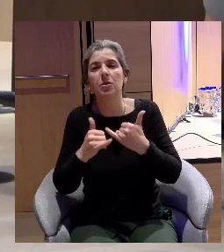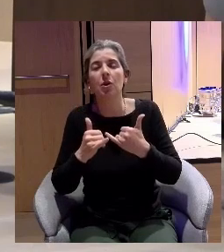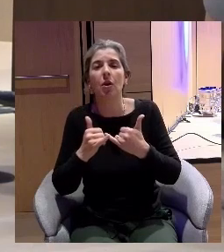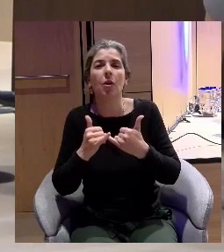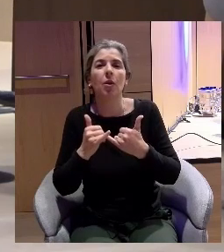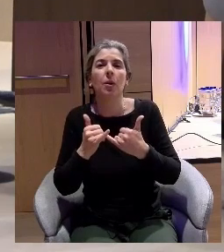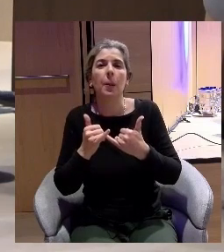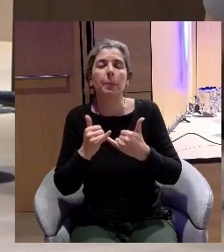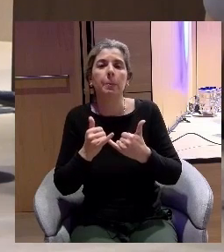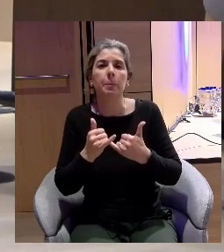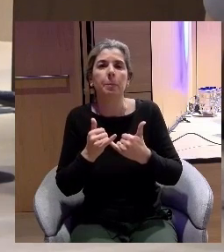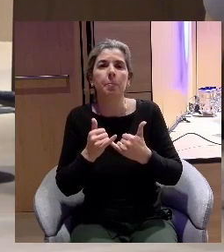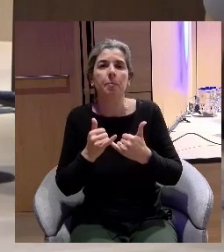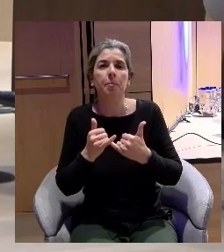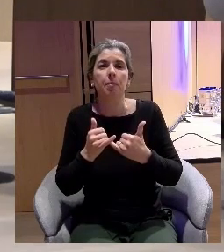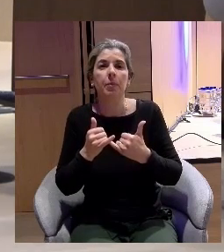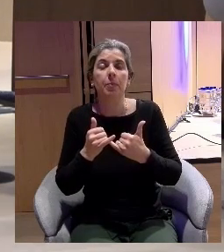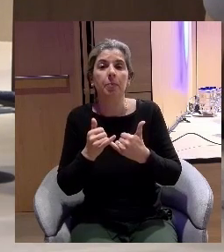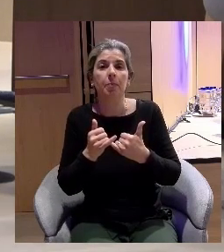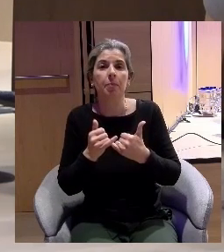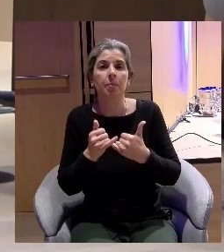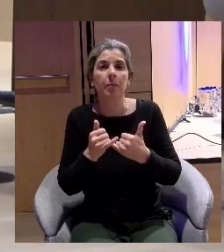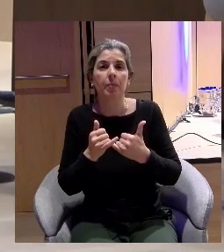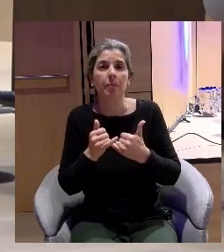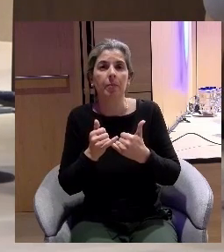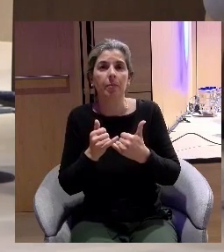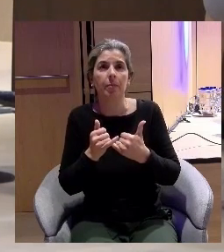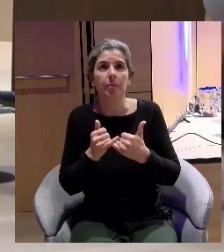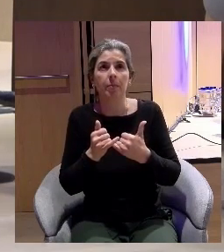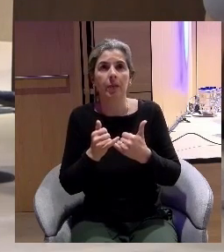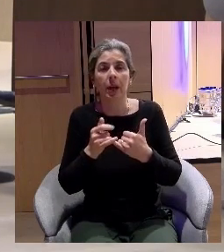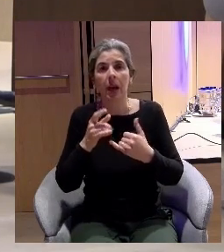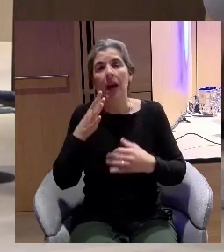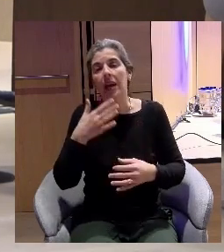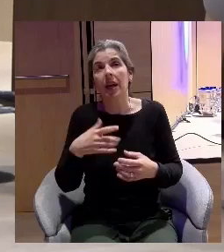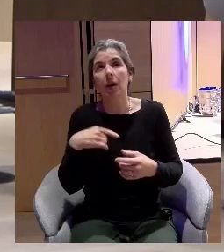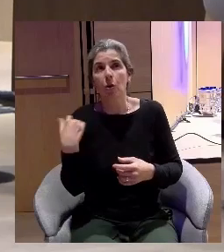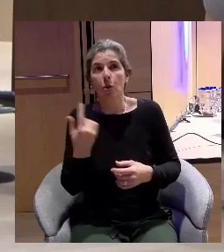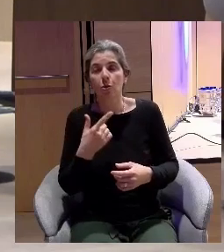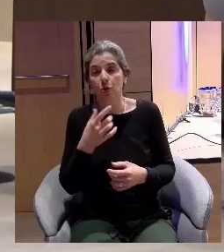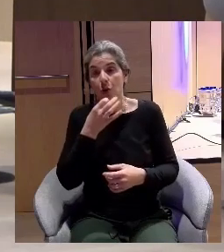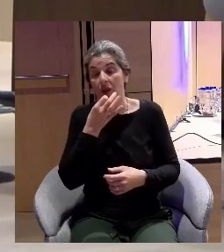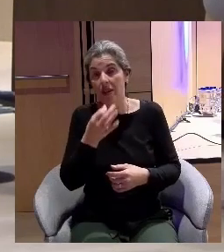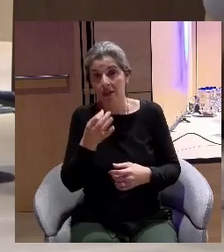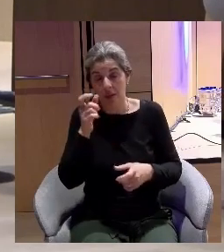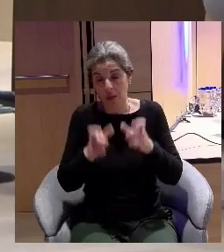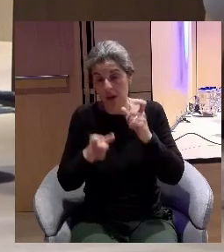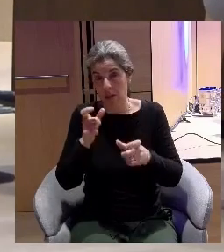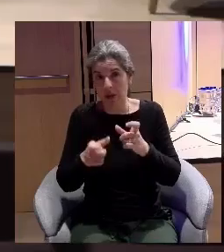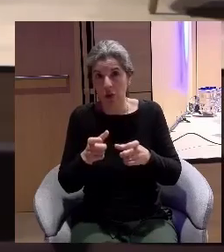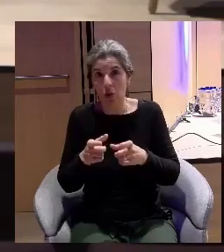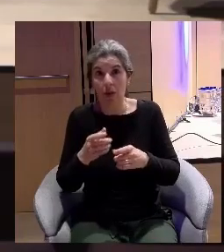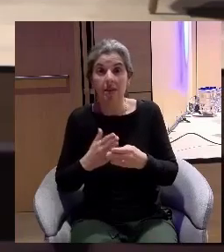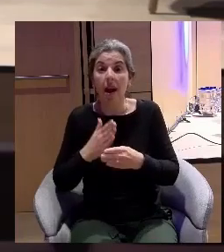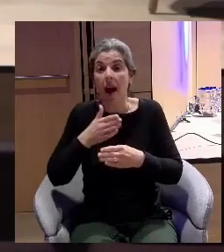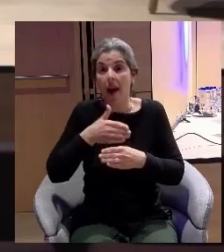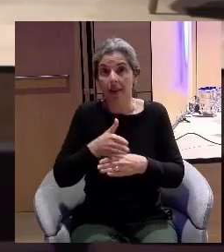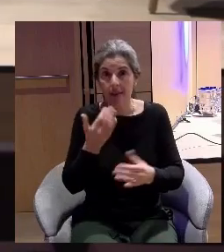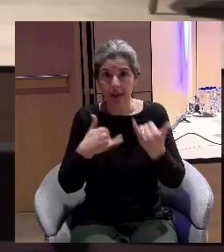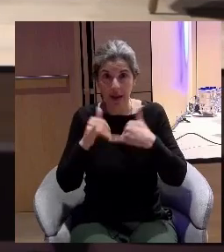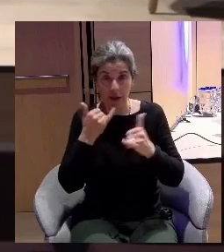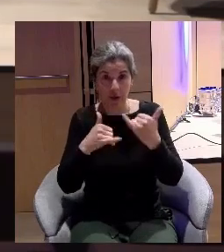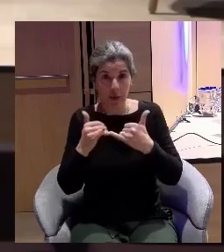en principio concluimos que acceden a la información a través de los mecanismos de transparencia